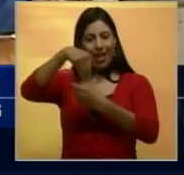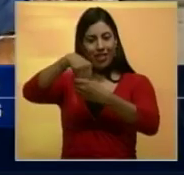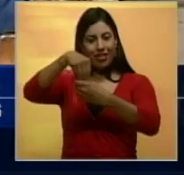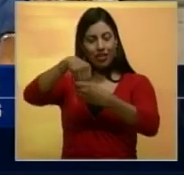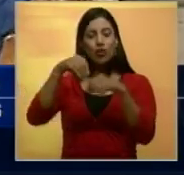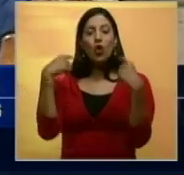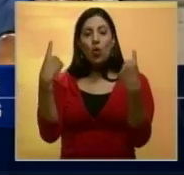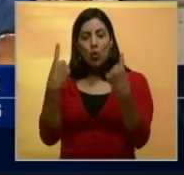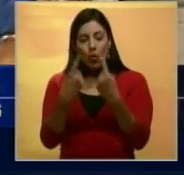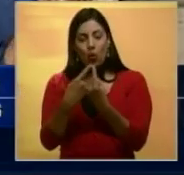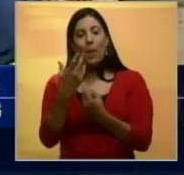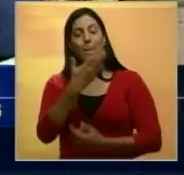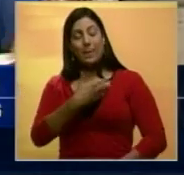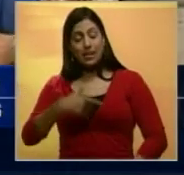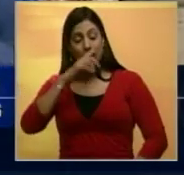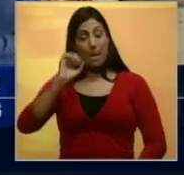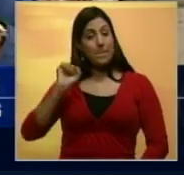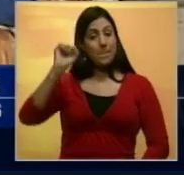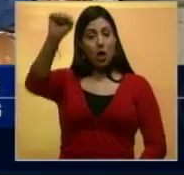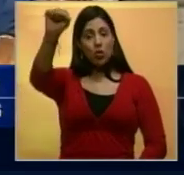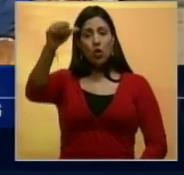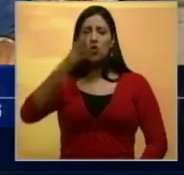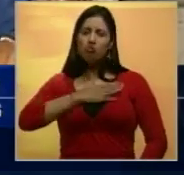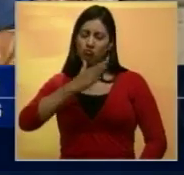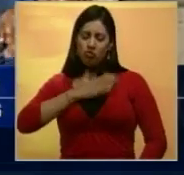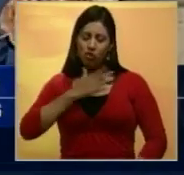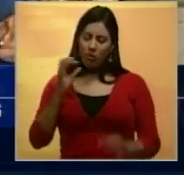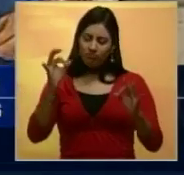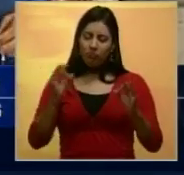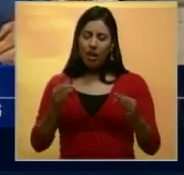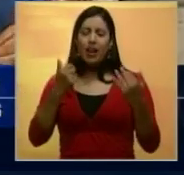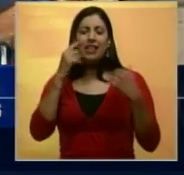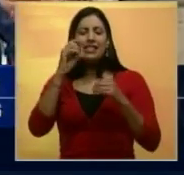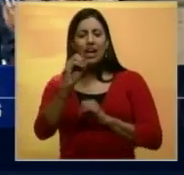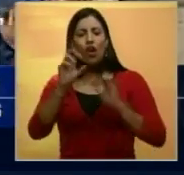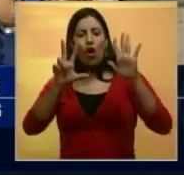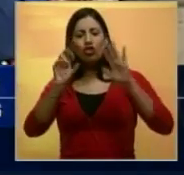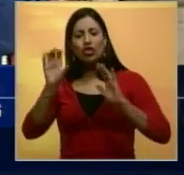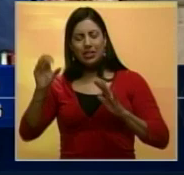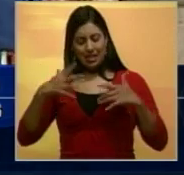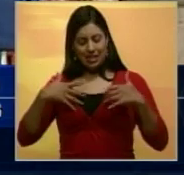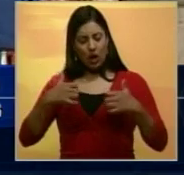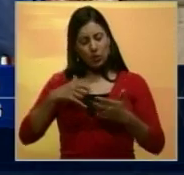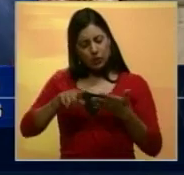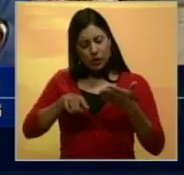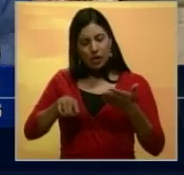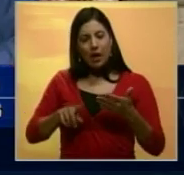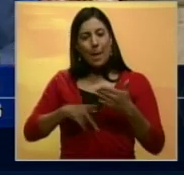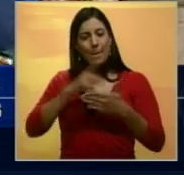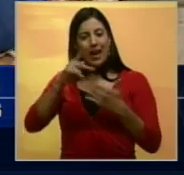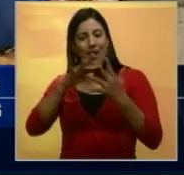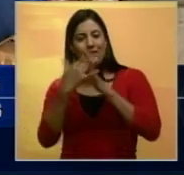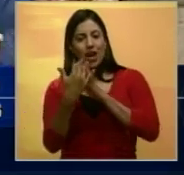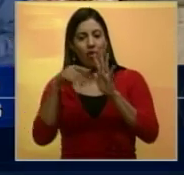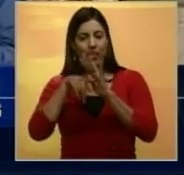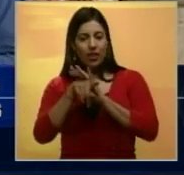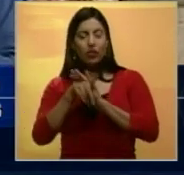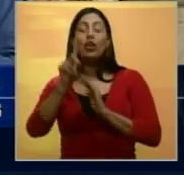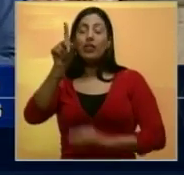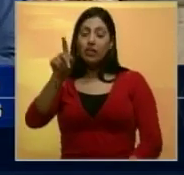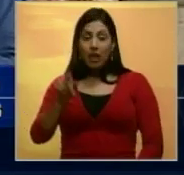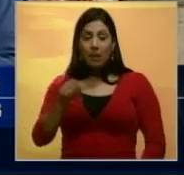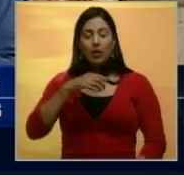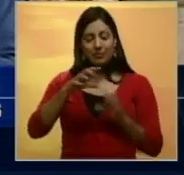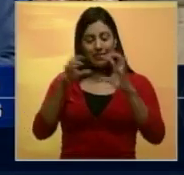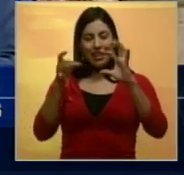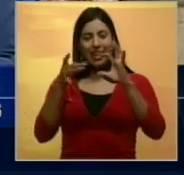el jefe de Estado destacó que personalmente se encargará del programa 0800 Salud al referirse al plan Barrio Adentro. Asimismo, entregó